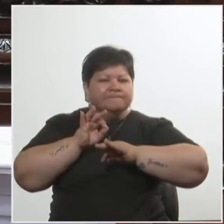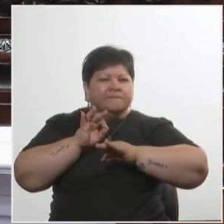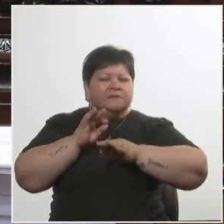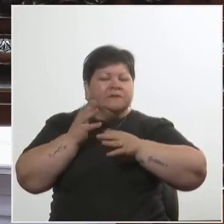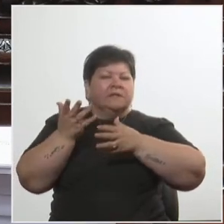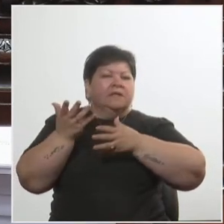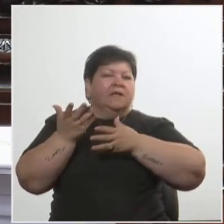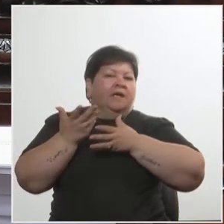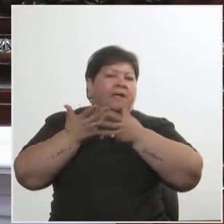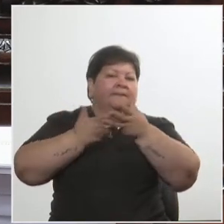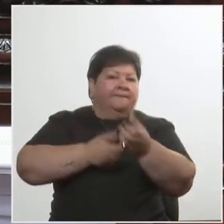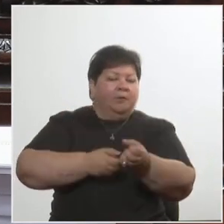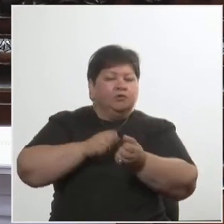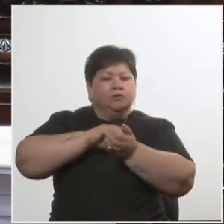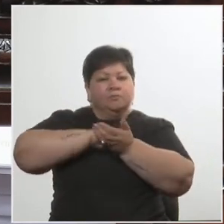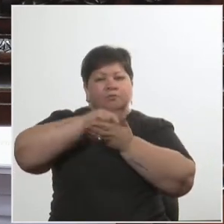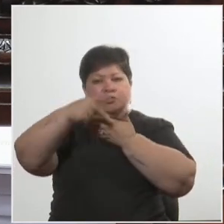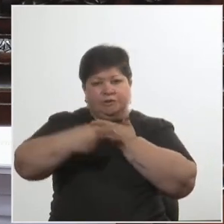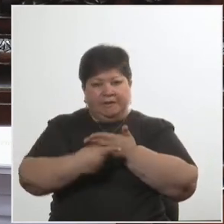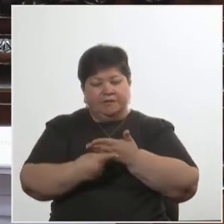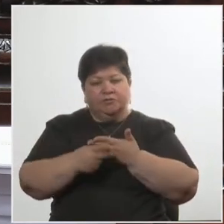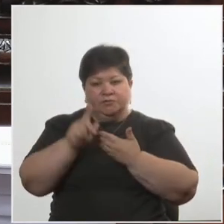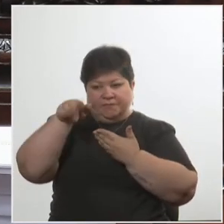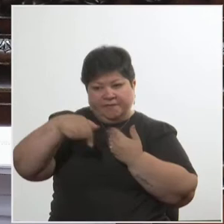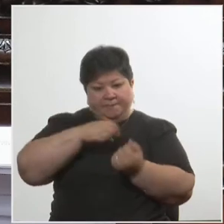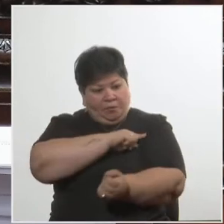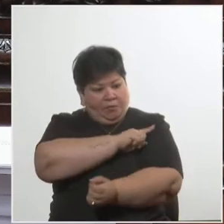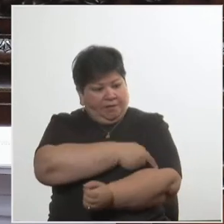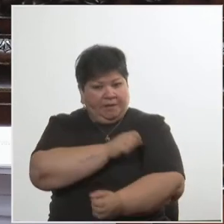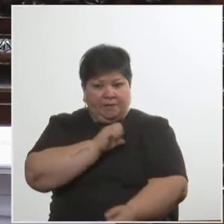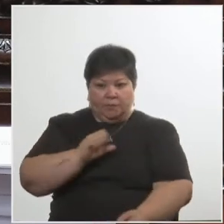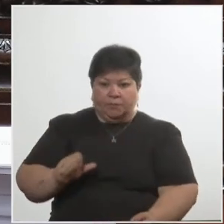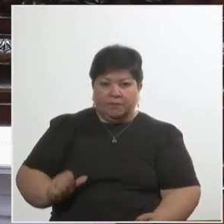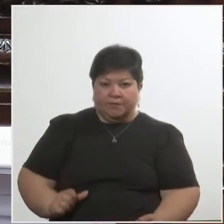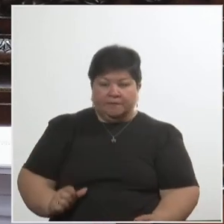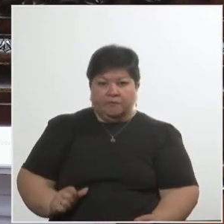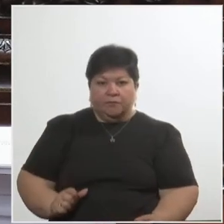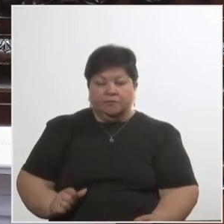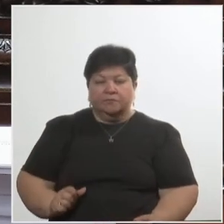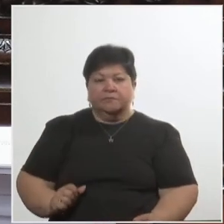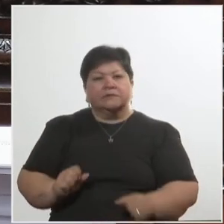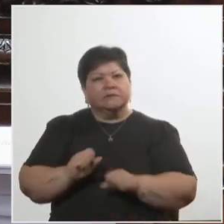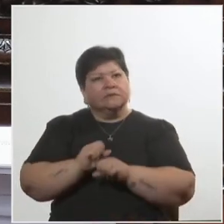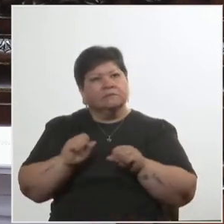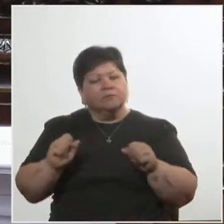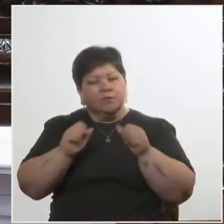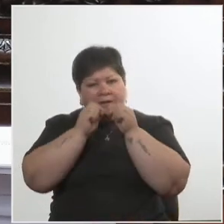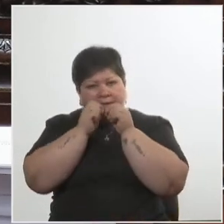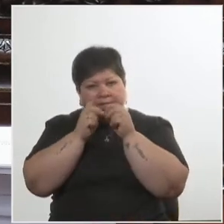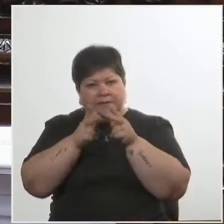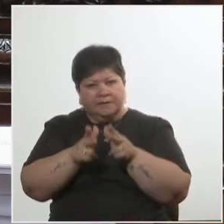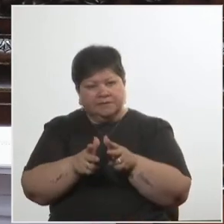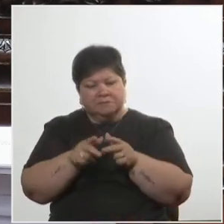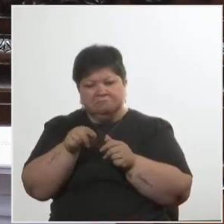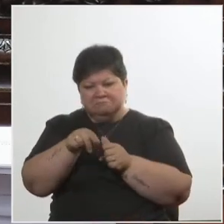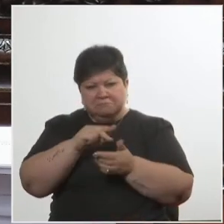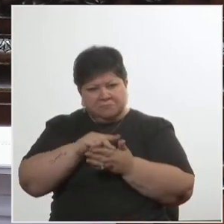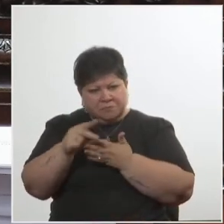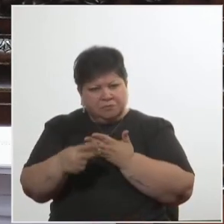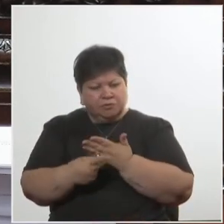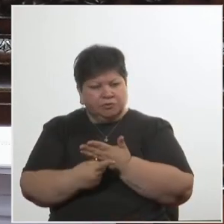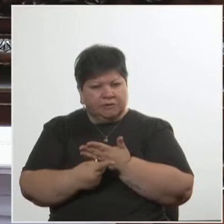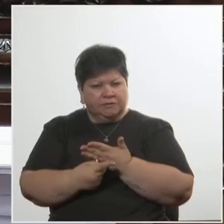apoyo a este proyecto que proviene del poder ejecutivo podemos concluir que esta este proyecto